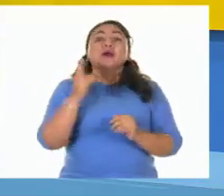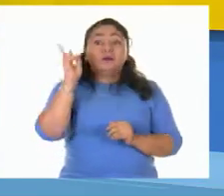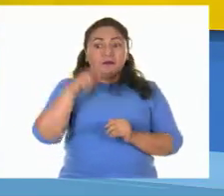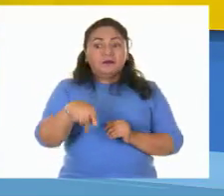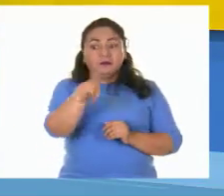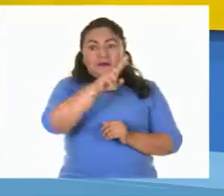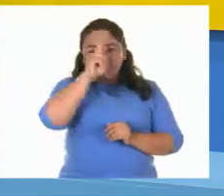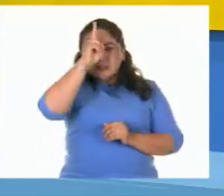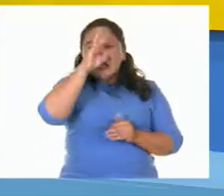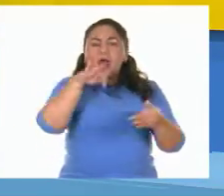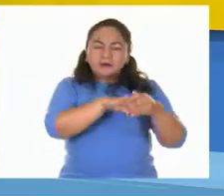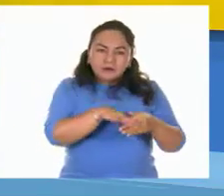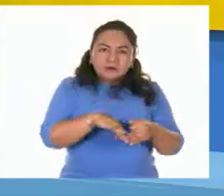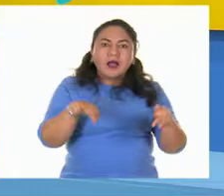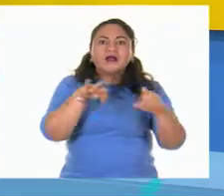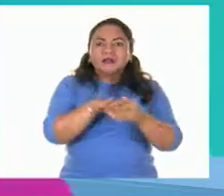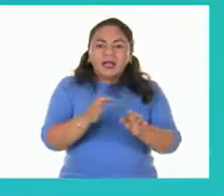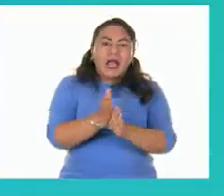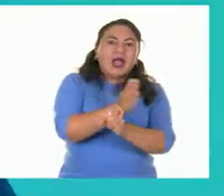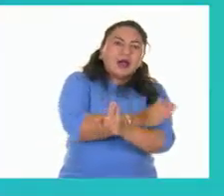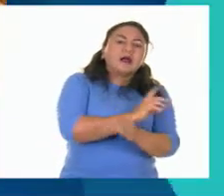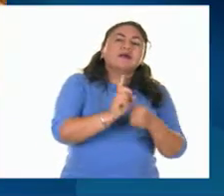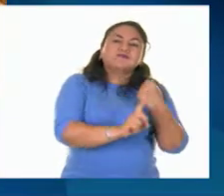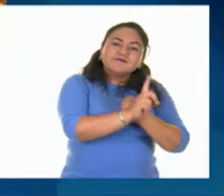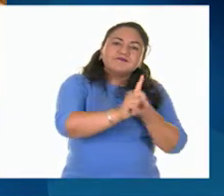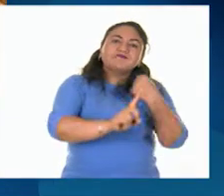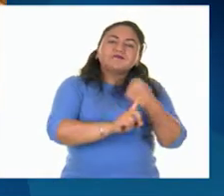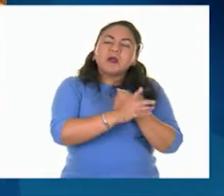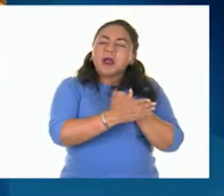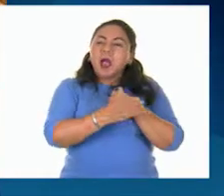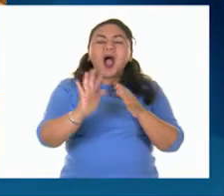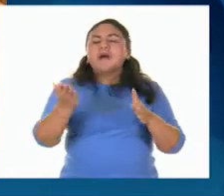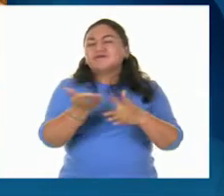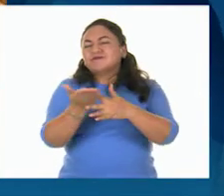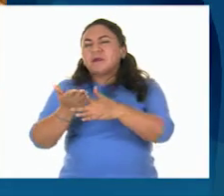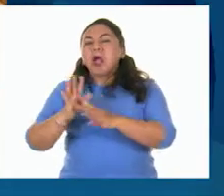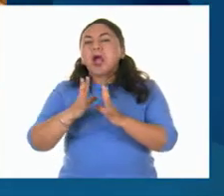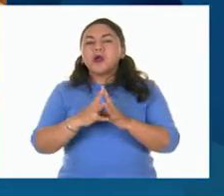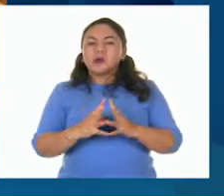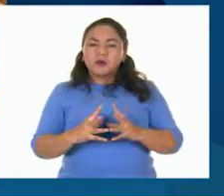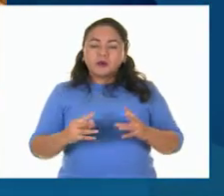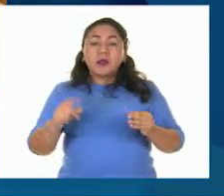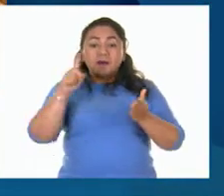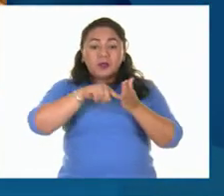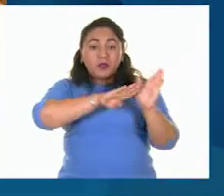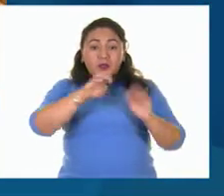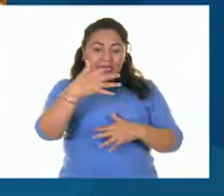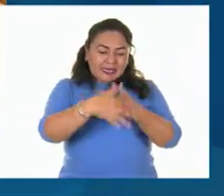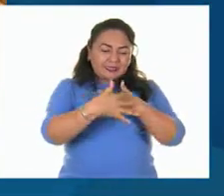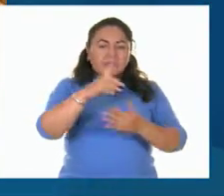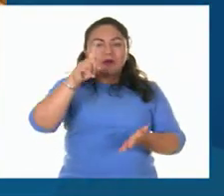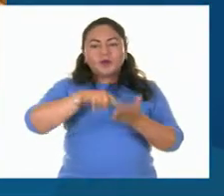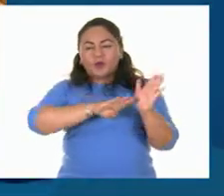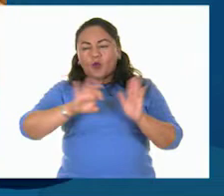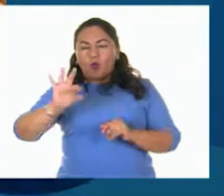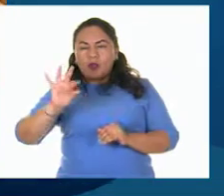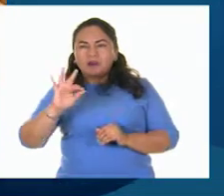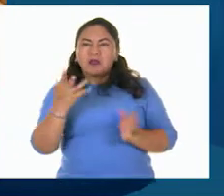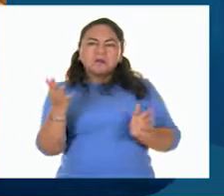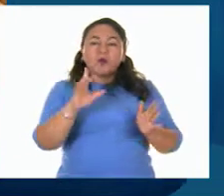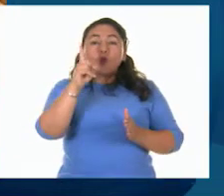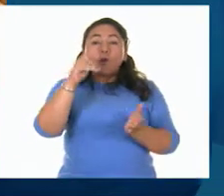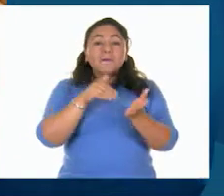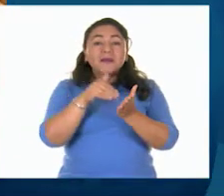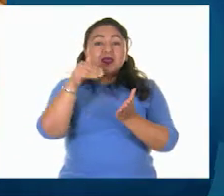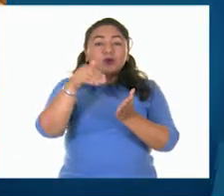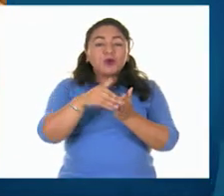verdad, habituales en los años anteriores. Pero entre 1915 y 1940, alrededor de 1,5